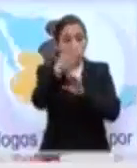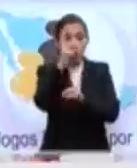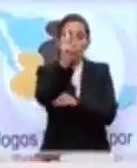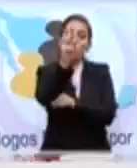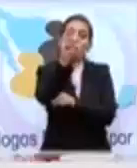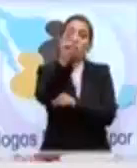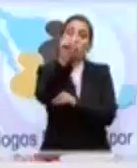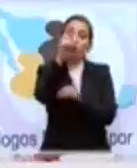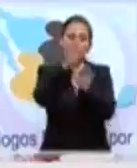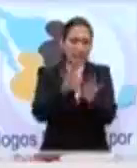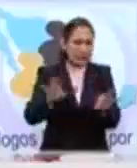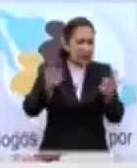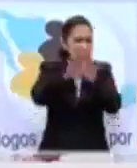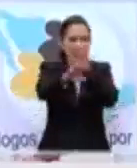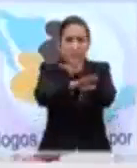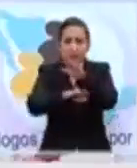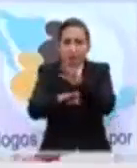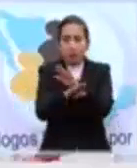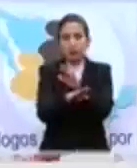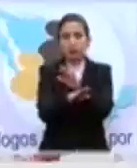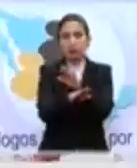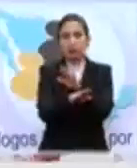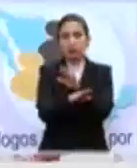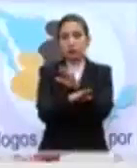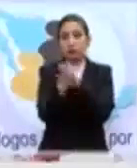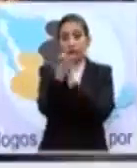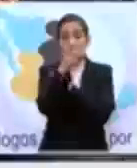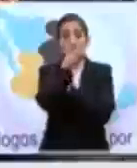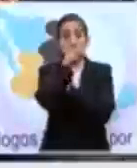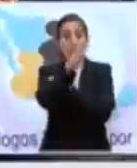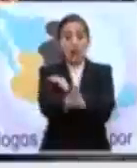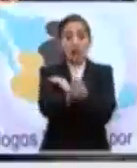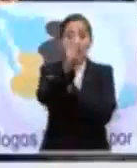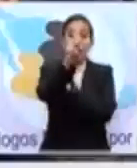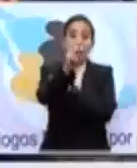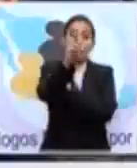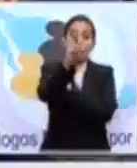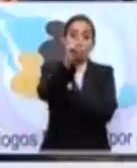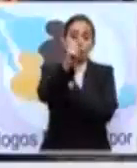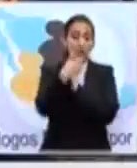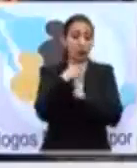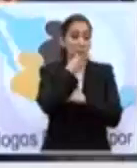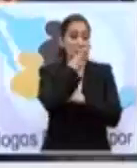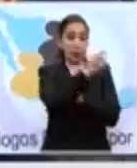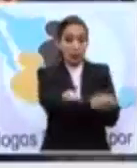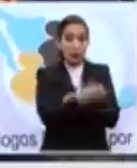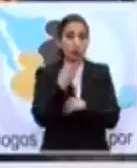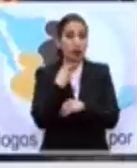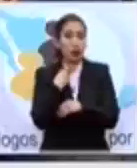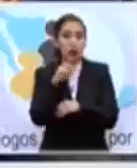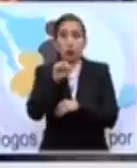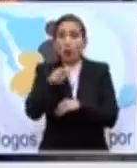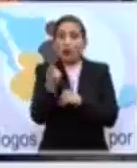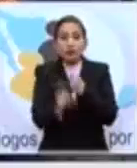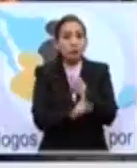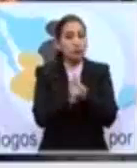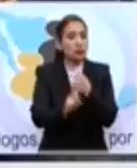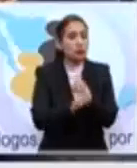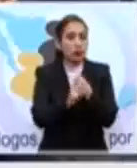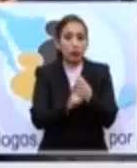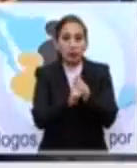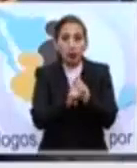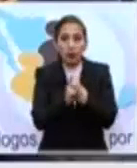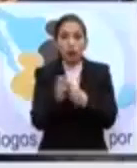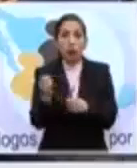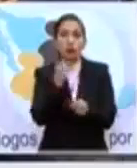productividad. Desde el punto de vista de este consenso académico amplio, creo yo, y político, no es un problema de productividad el